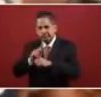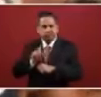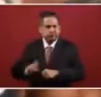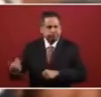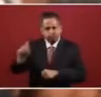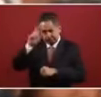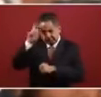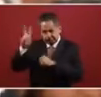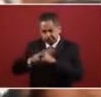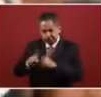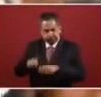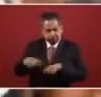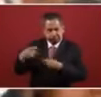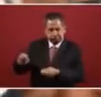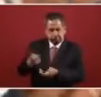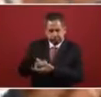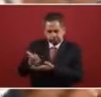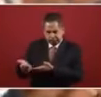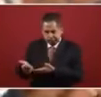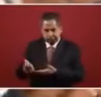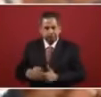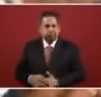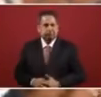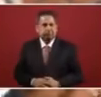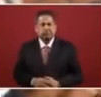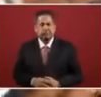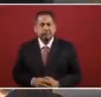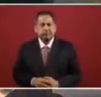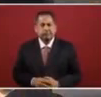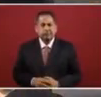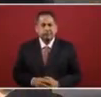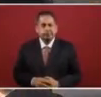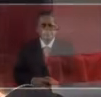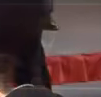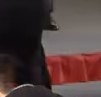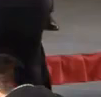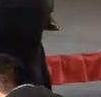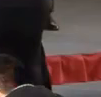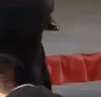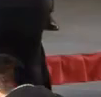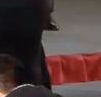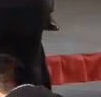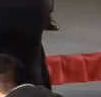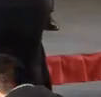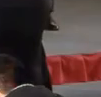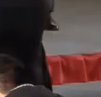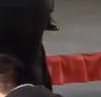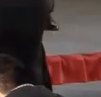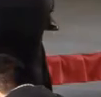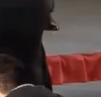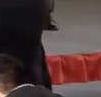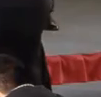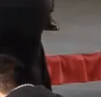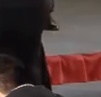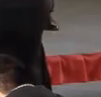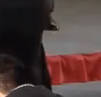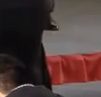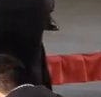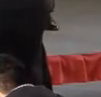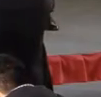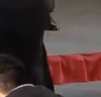Europa tienen la preocupación por las nuevas políticas de becas en el extranjero que se